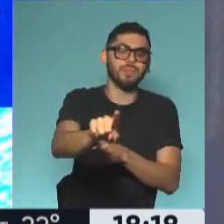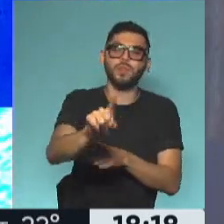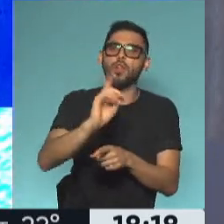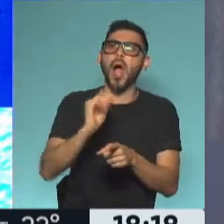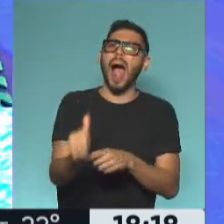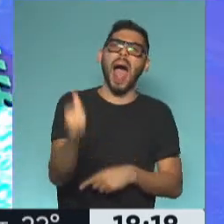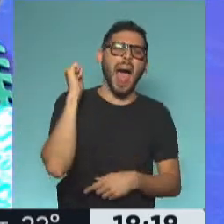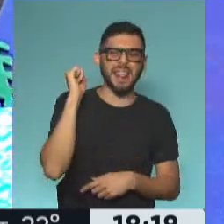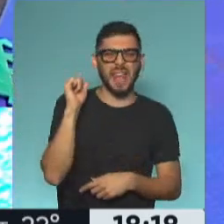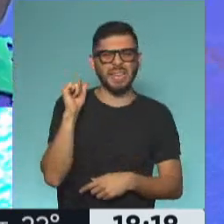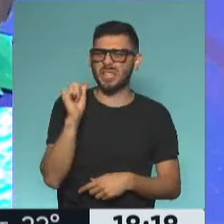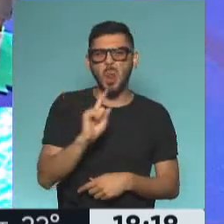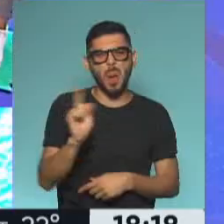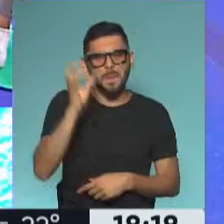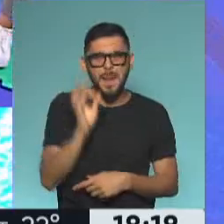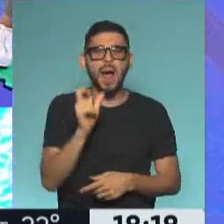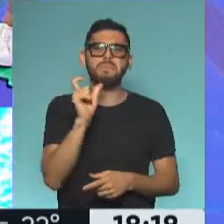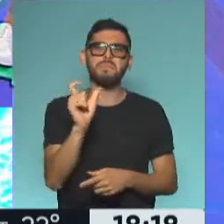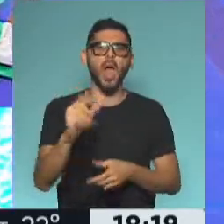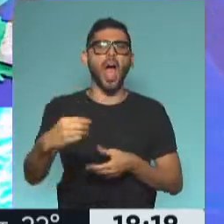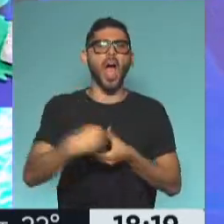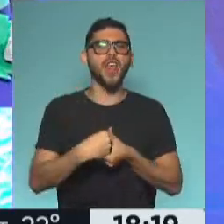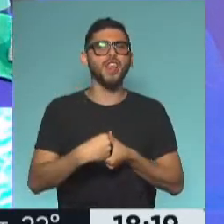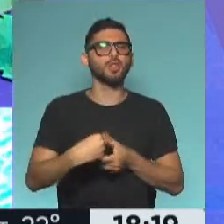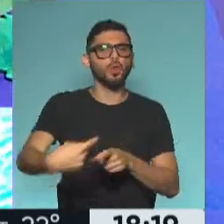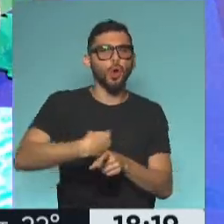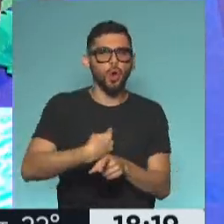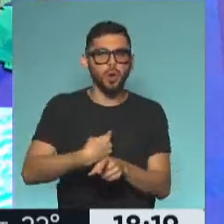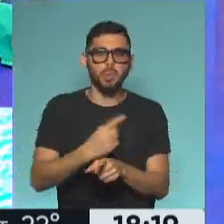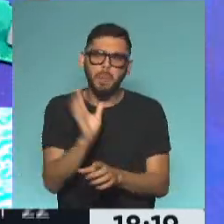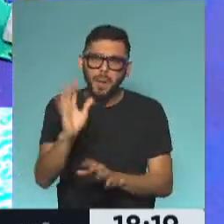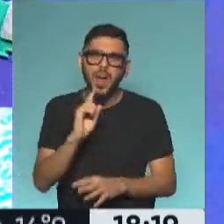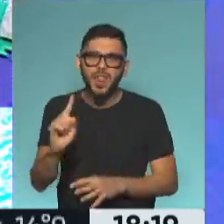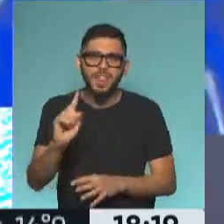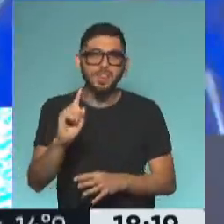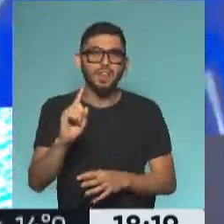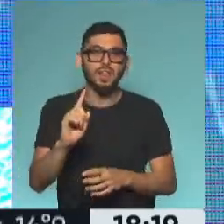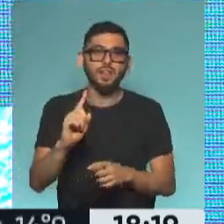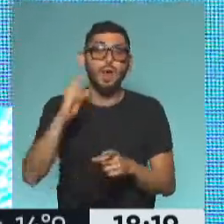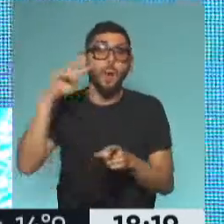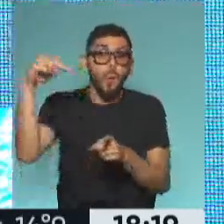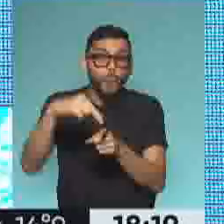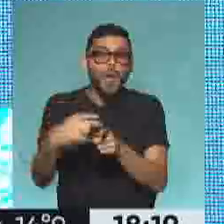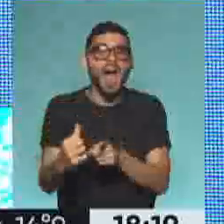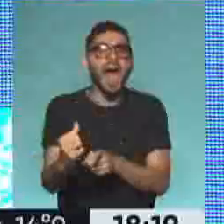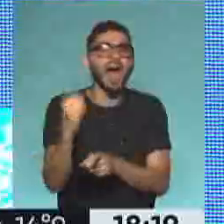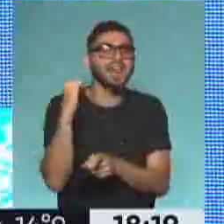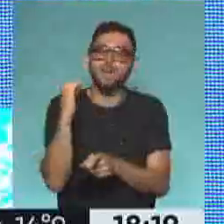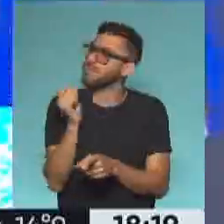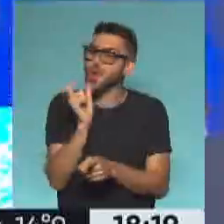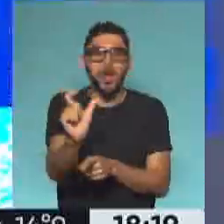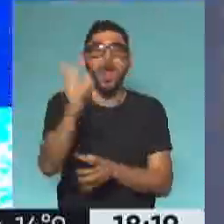está como muy polémica. Señoras y señores, para el equipo azul, pero dijo la respuesta es